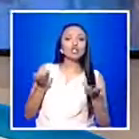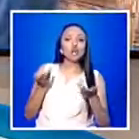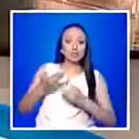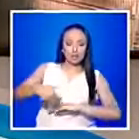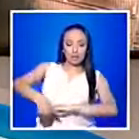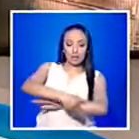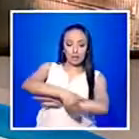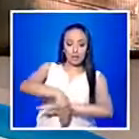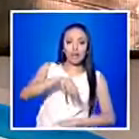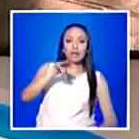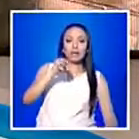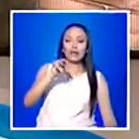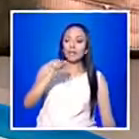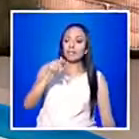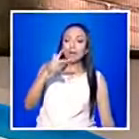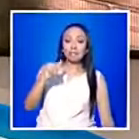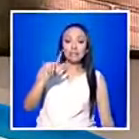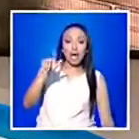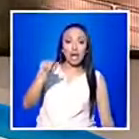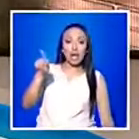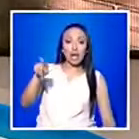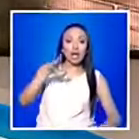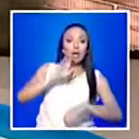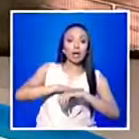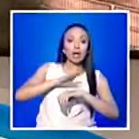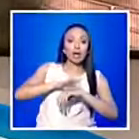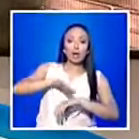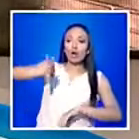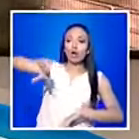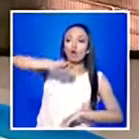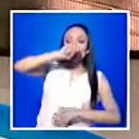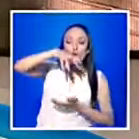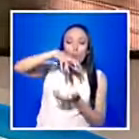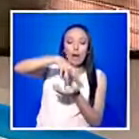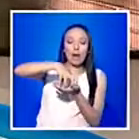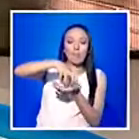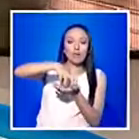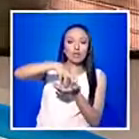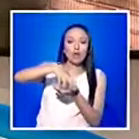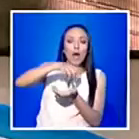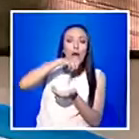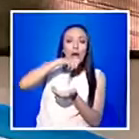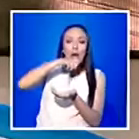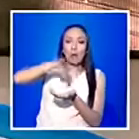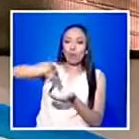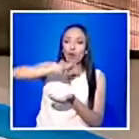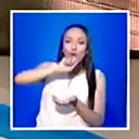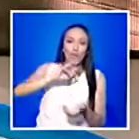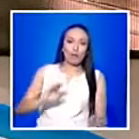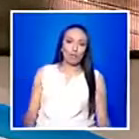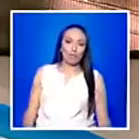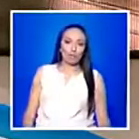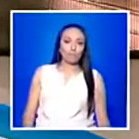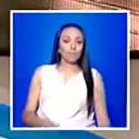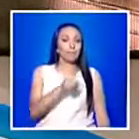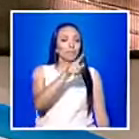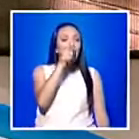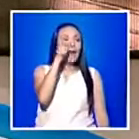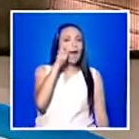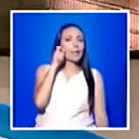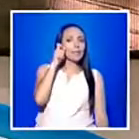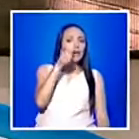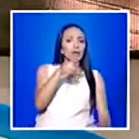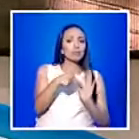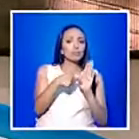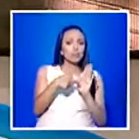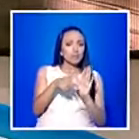norte de Quito, pero no es por una fuga, sino porque se robaron un medidor. Andrea Marín ya está en ese lugar para mostrarnos